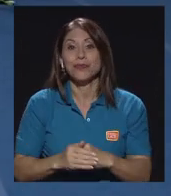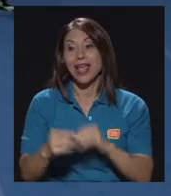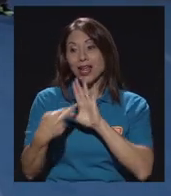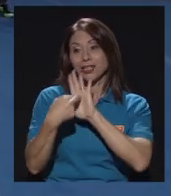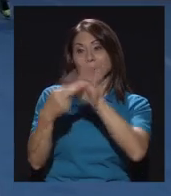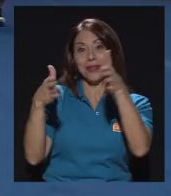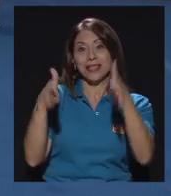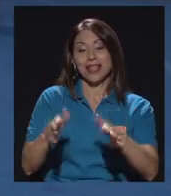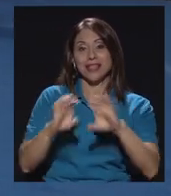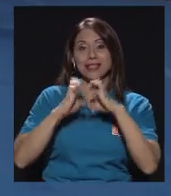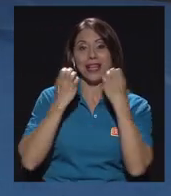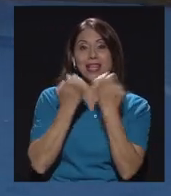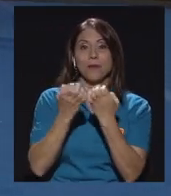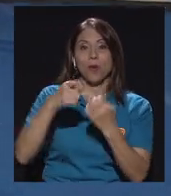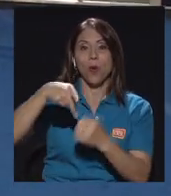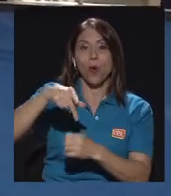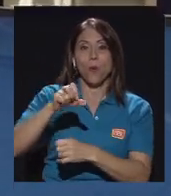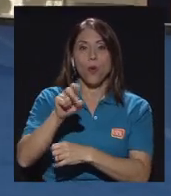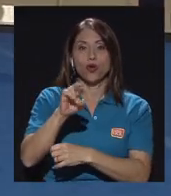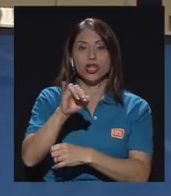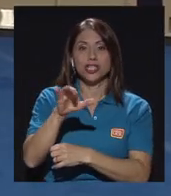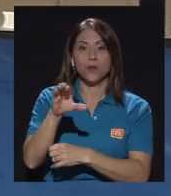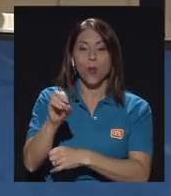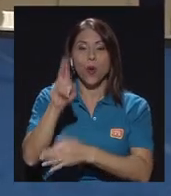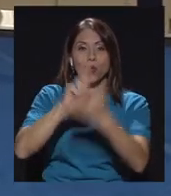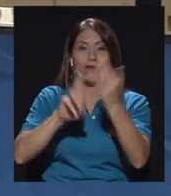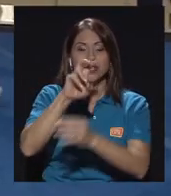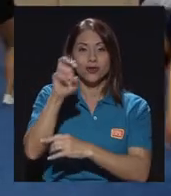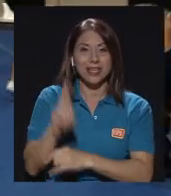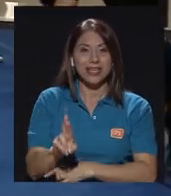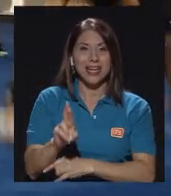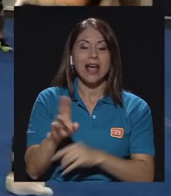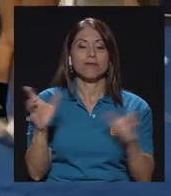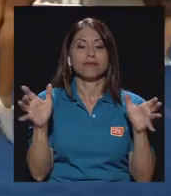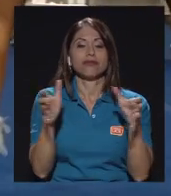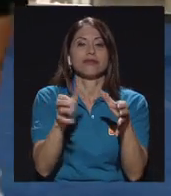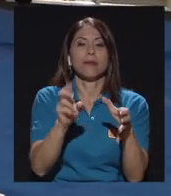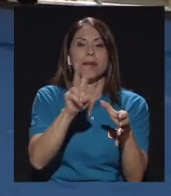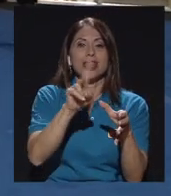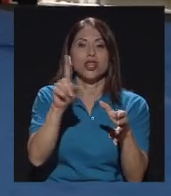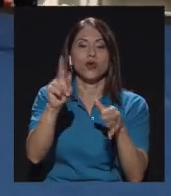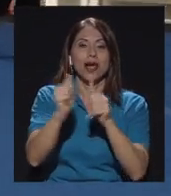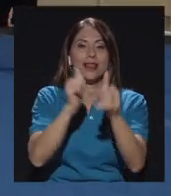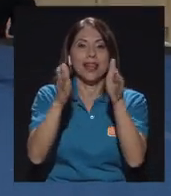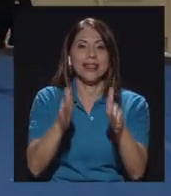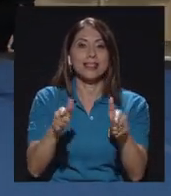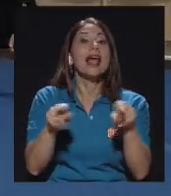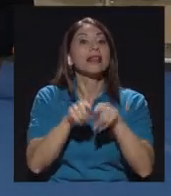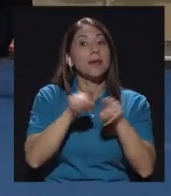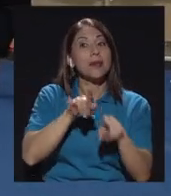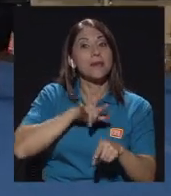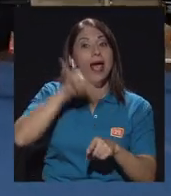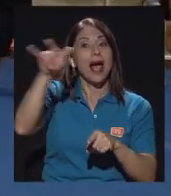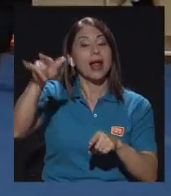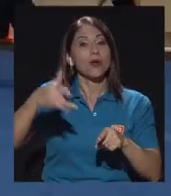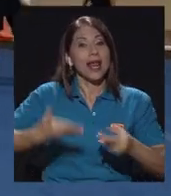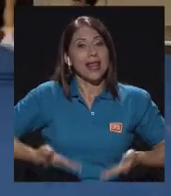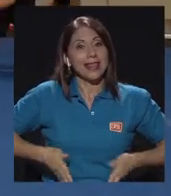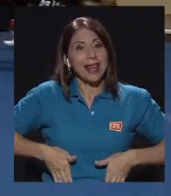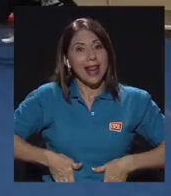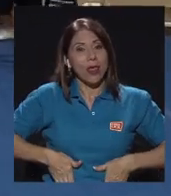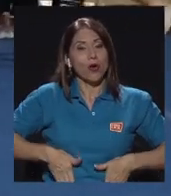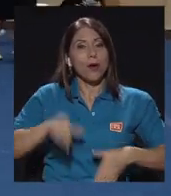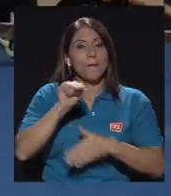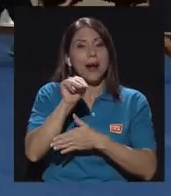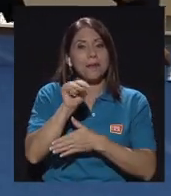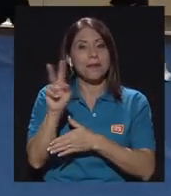del equipo de porrismo de la Universidad de Costa Rica tiene 21 atletas. A Orlando viajaron también el entrenador Marvin Villaplana y